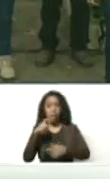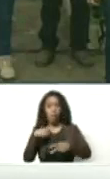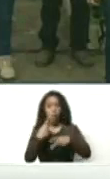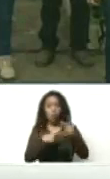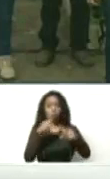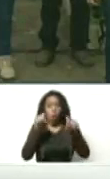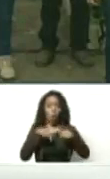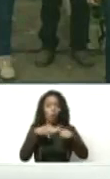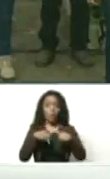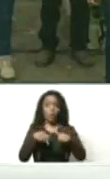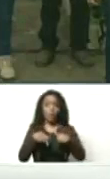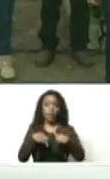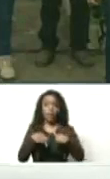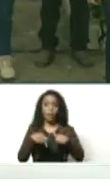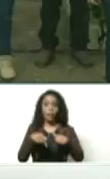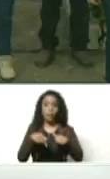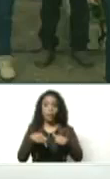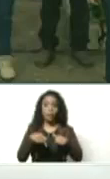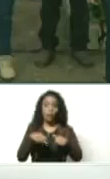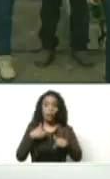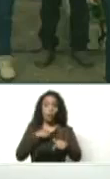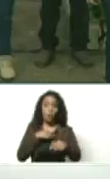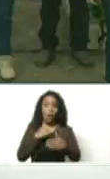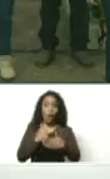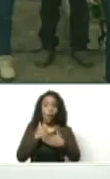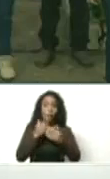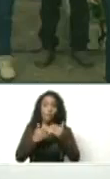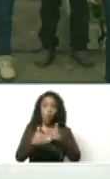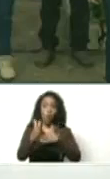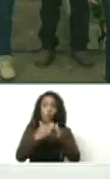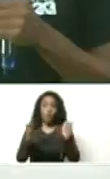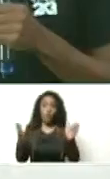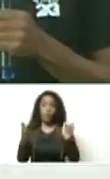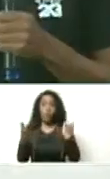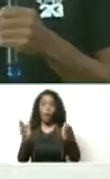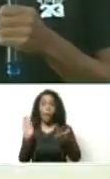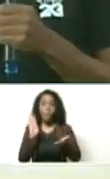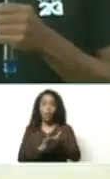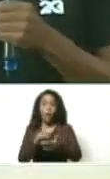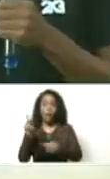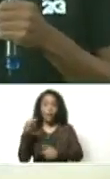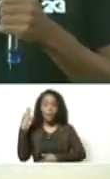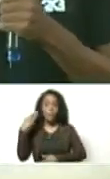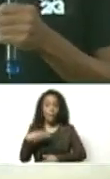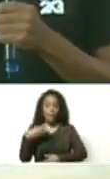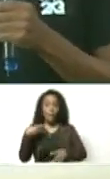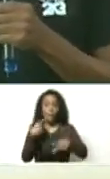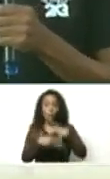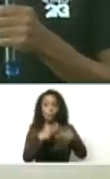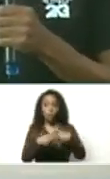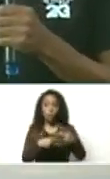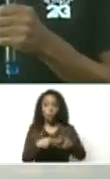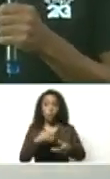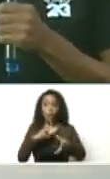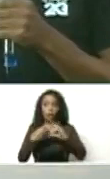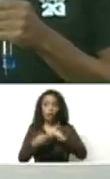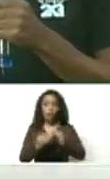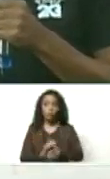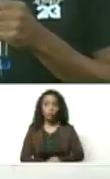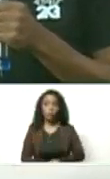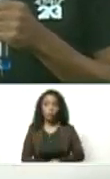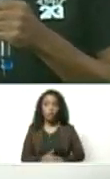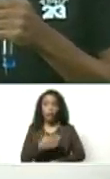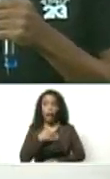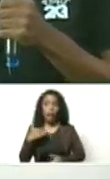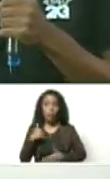ahorita, nos extenderíamos y los ayudaríamos a ponerle esa P de al CLAS, señor presidente.